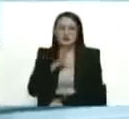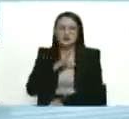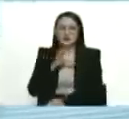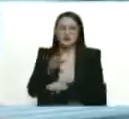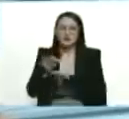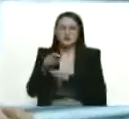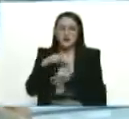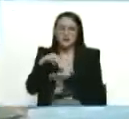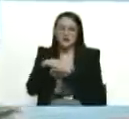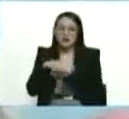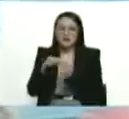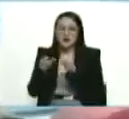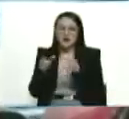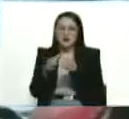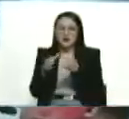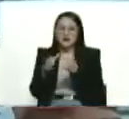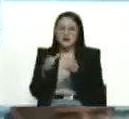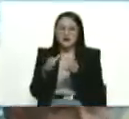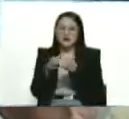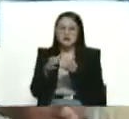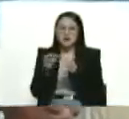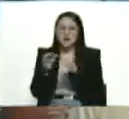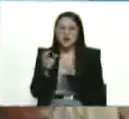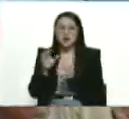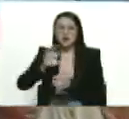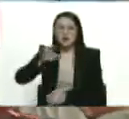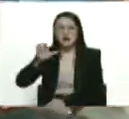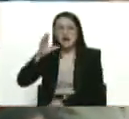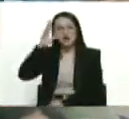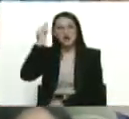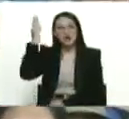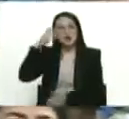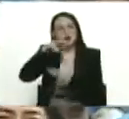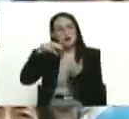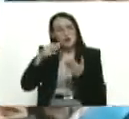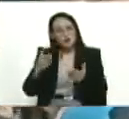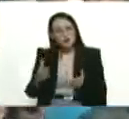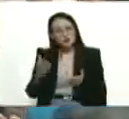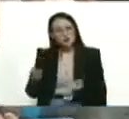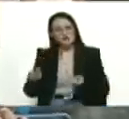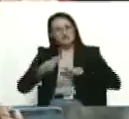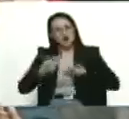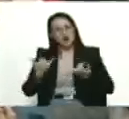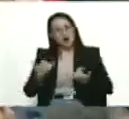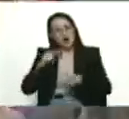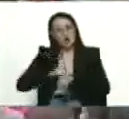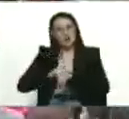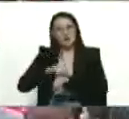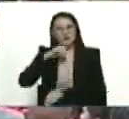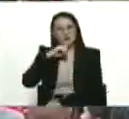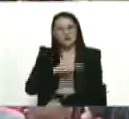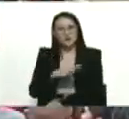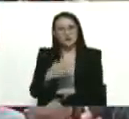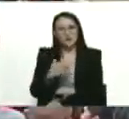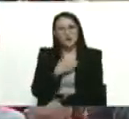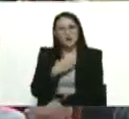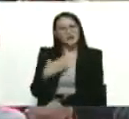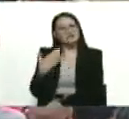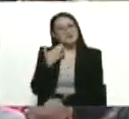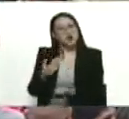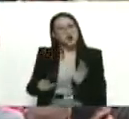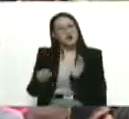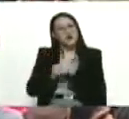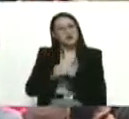y del equipo regional, Dios, la revolución, nos ha colocado en este tiempo histórico. No podemos fallarle al